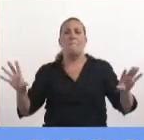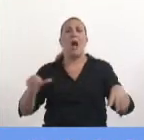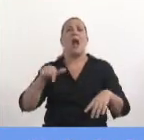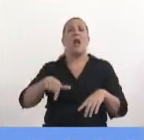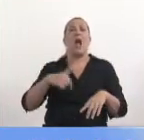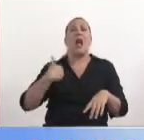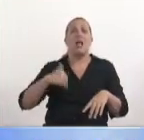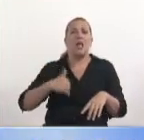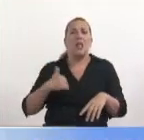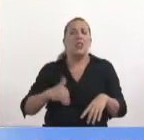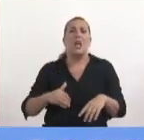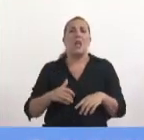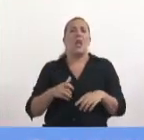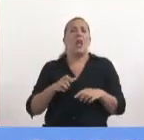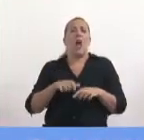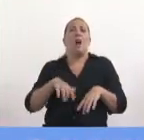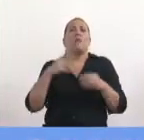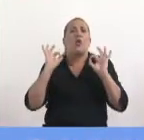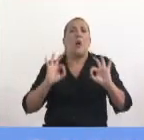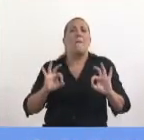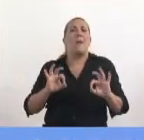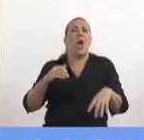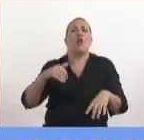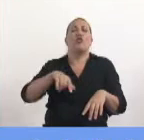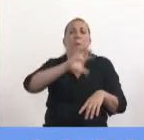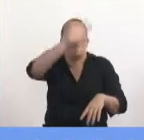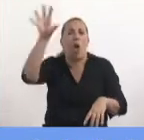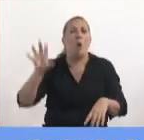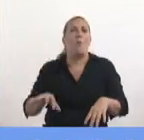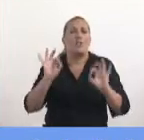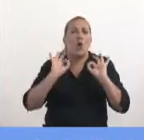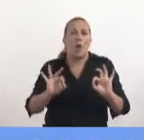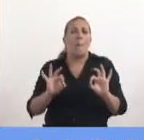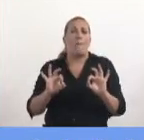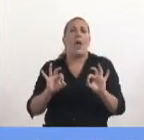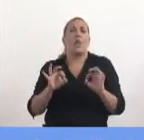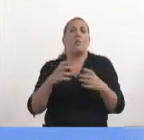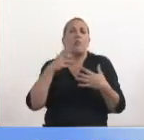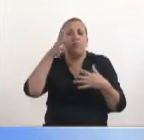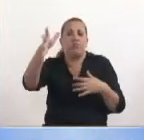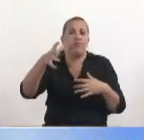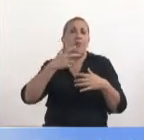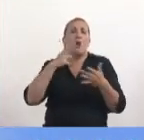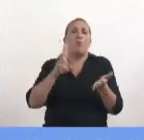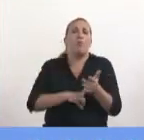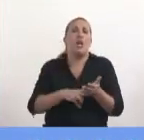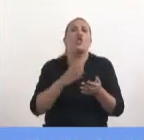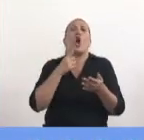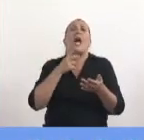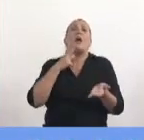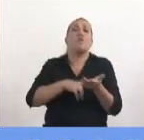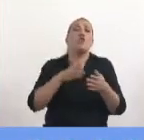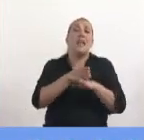a abusar en todo el territorio y en todas las épocas de los dos impuestos indirectos, ingresos brutos,